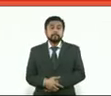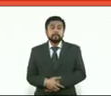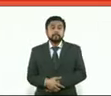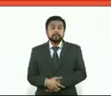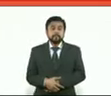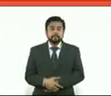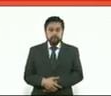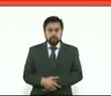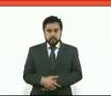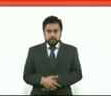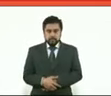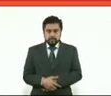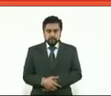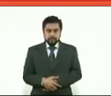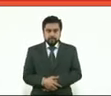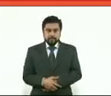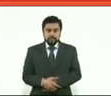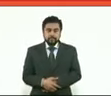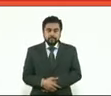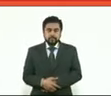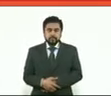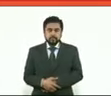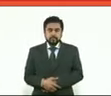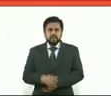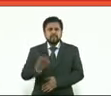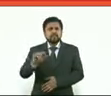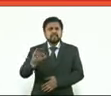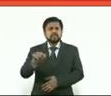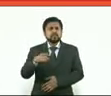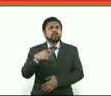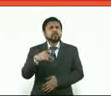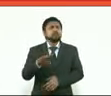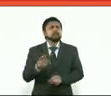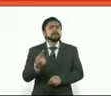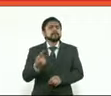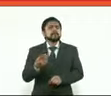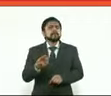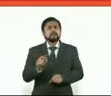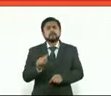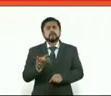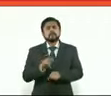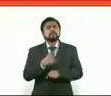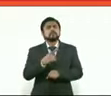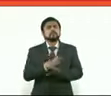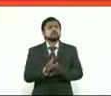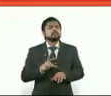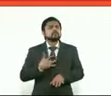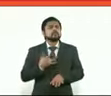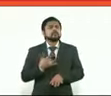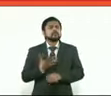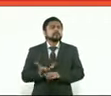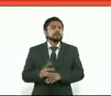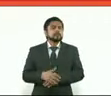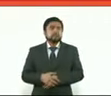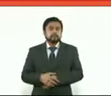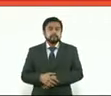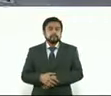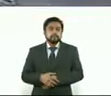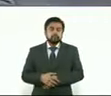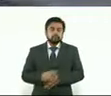Realiza, ya hablaremos el ritmo que marcó. Francisco, ¿qué tal? ¿Cómo te sentiste en el inicio de la carrera? Dices que la altura empezó a pesar. Sí,